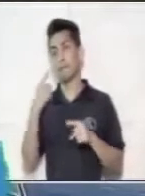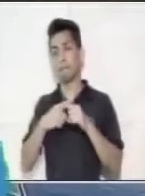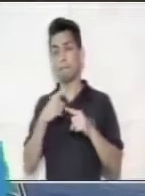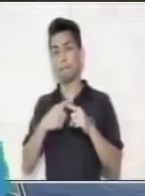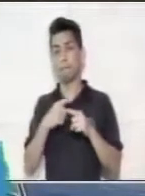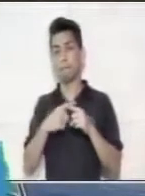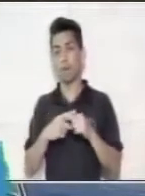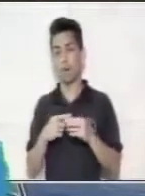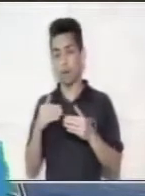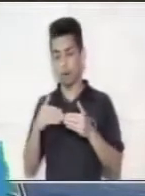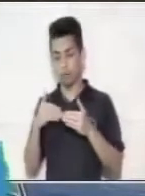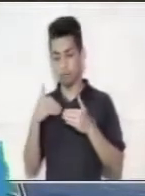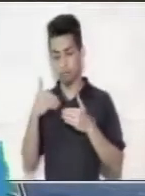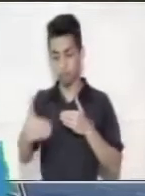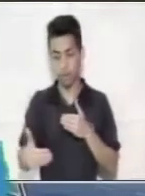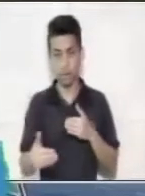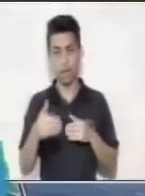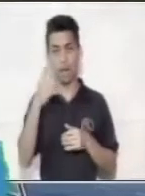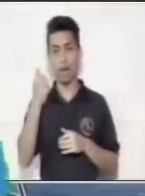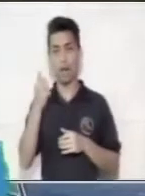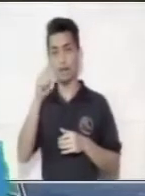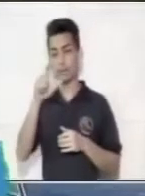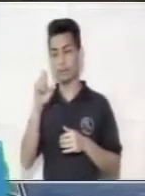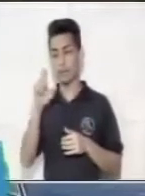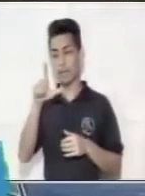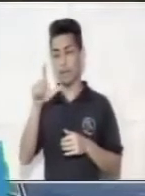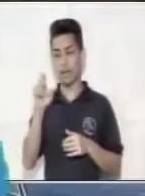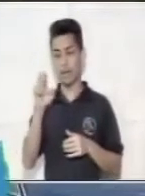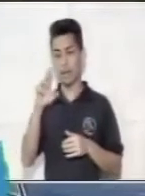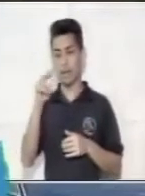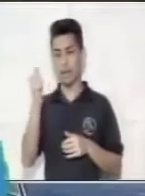por aceleración.